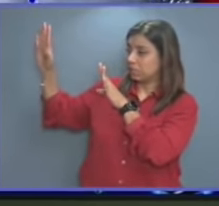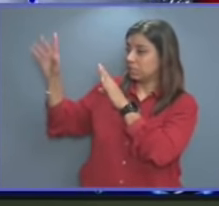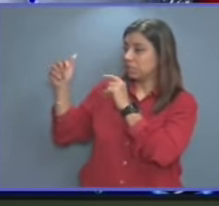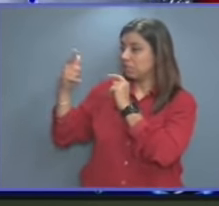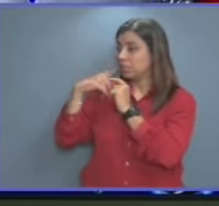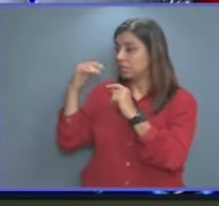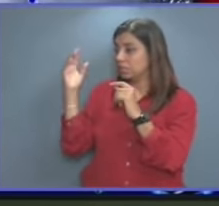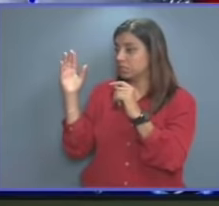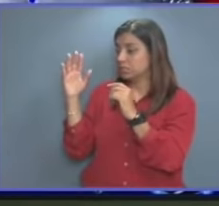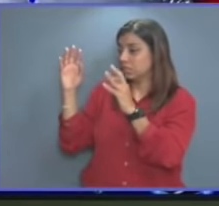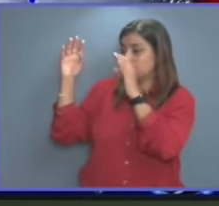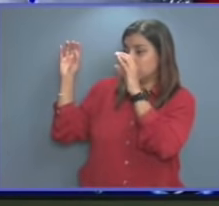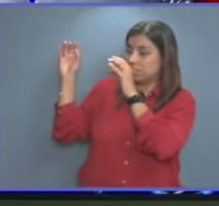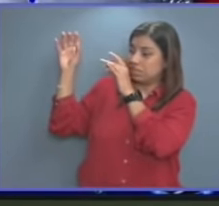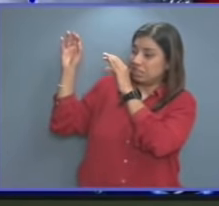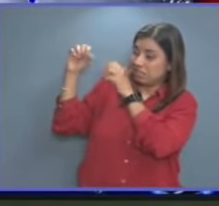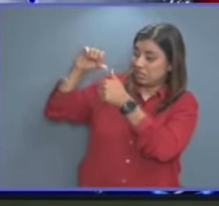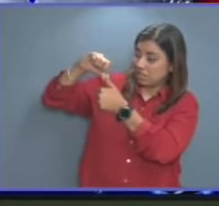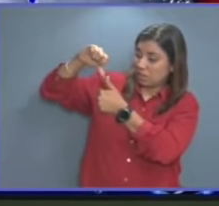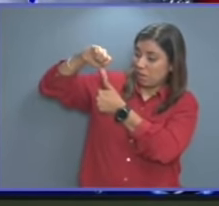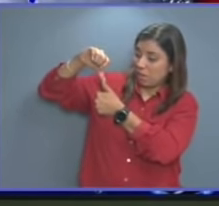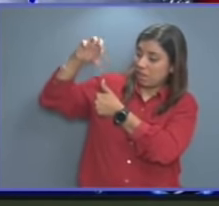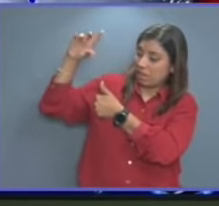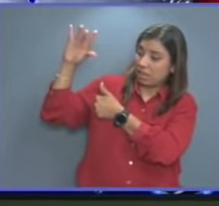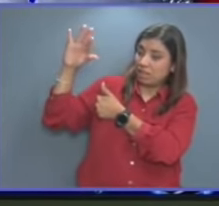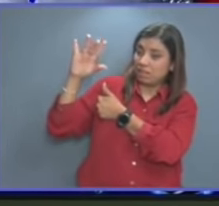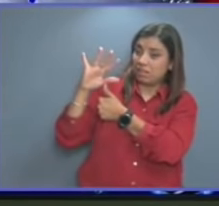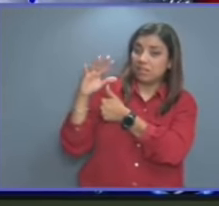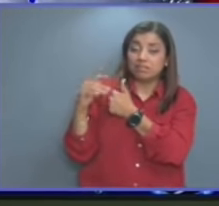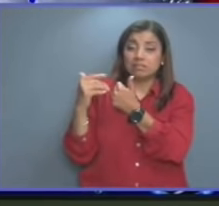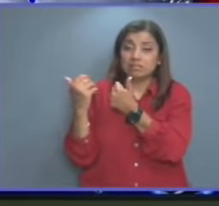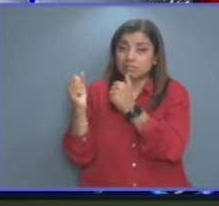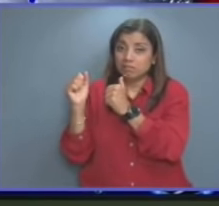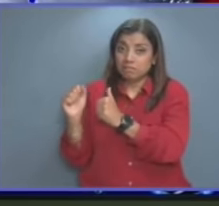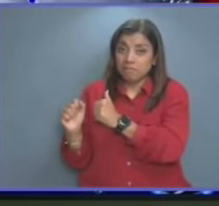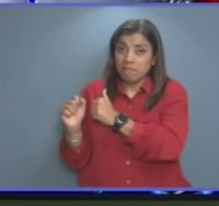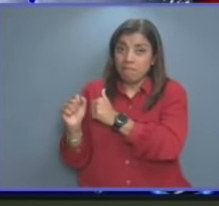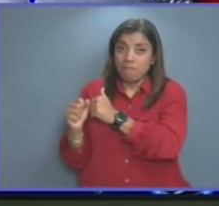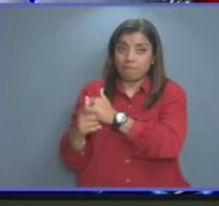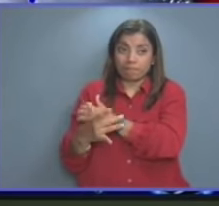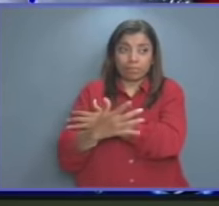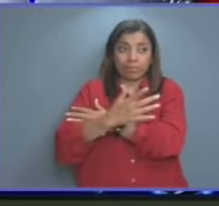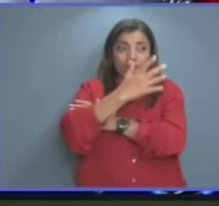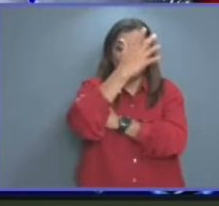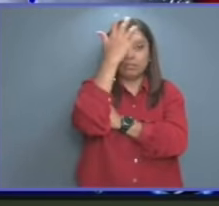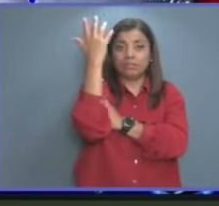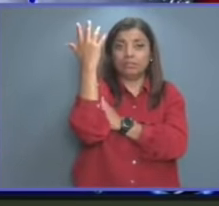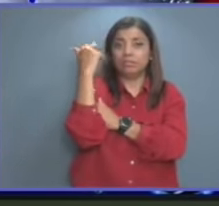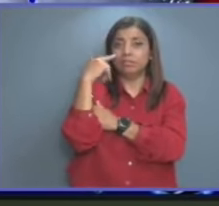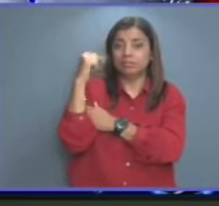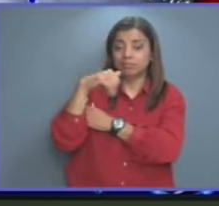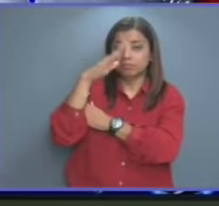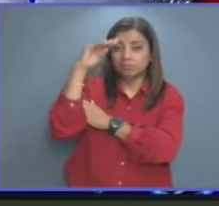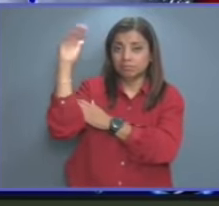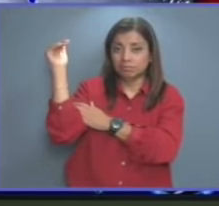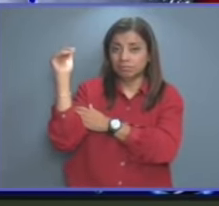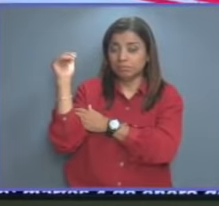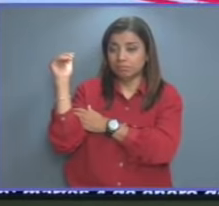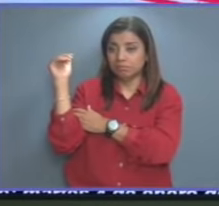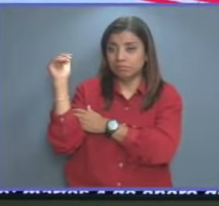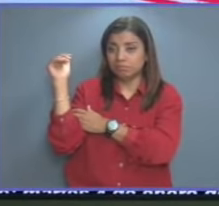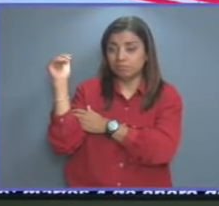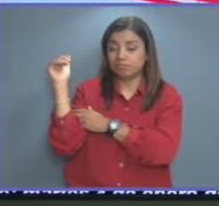humedad hacia centroamérica y es por eso que estamos amaneciendo con cientos entre pocos mediando un lado en la mayor parte del país